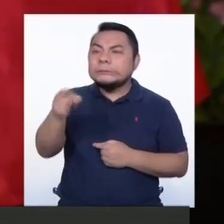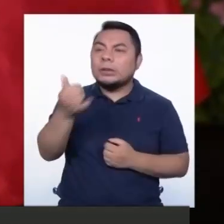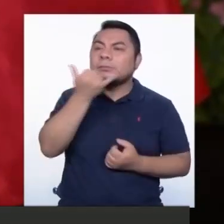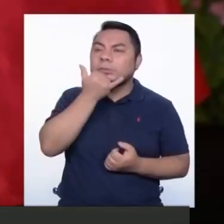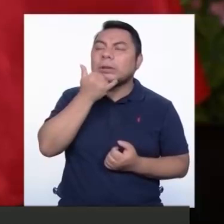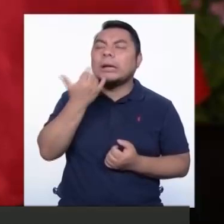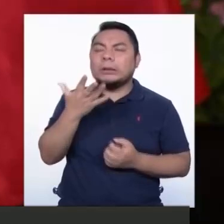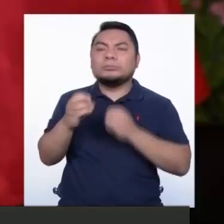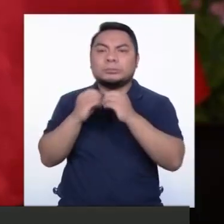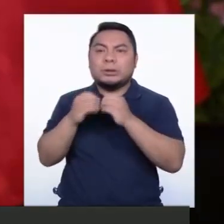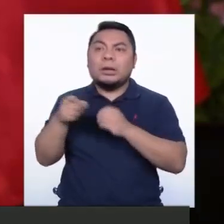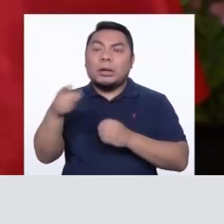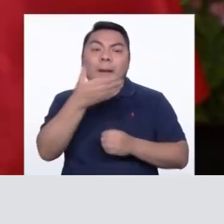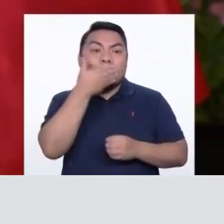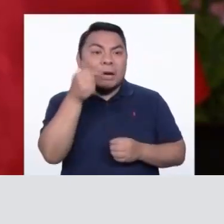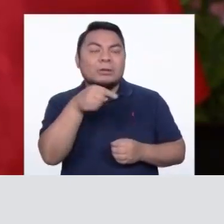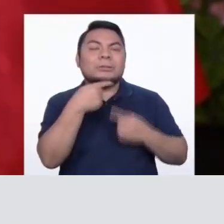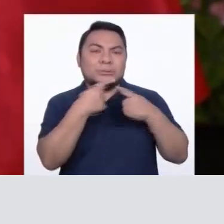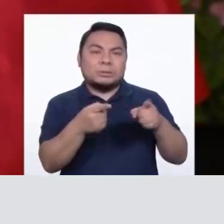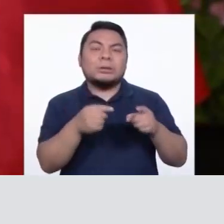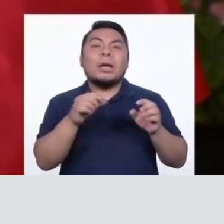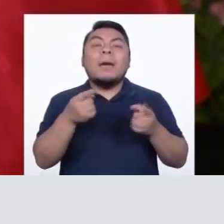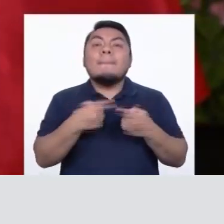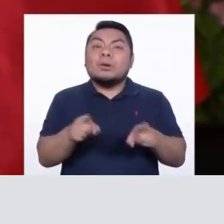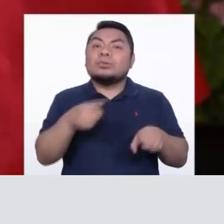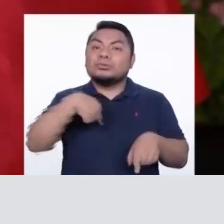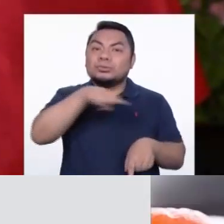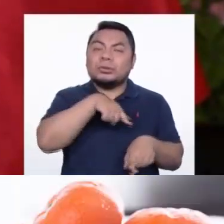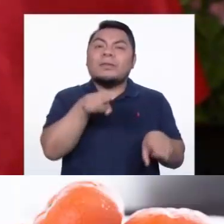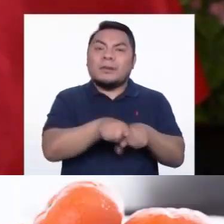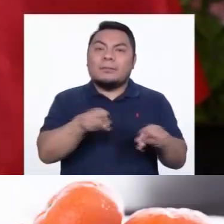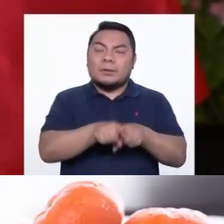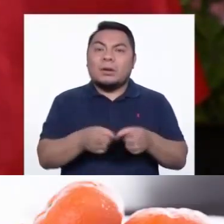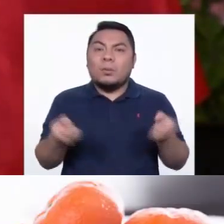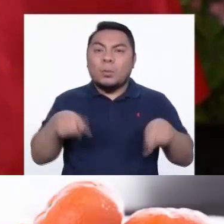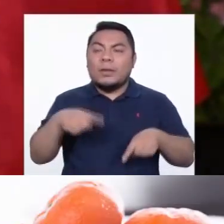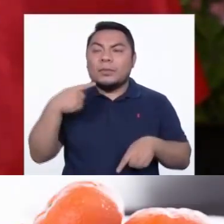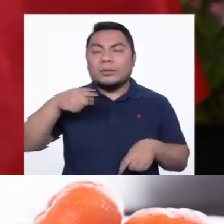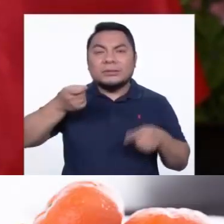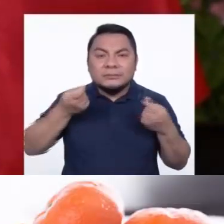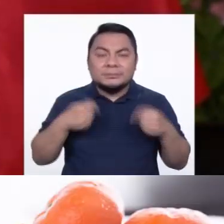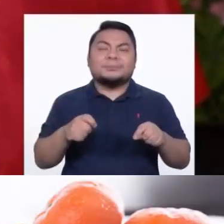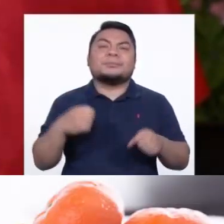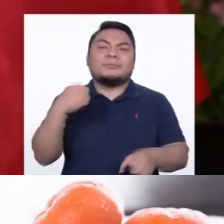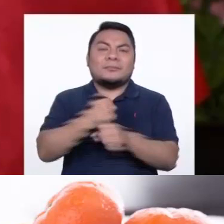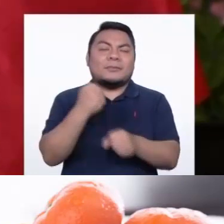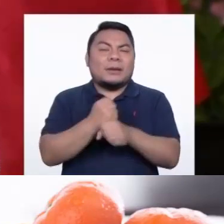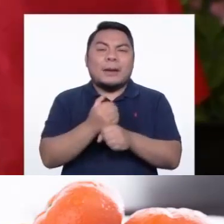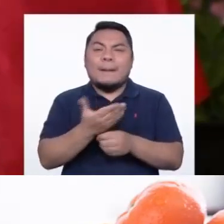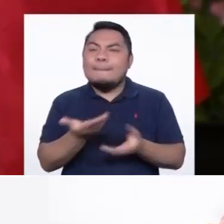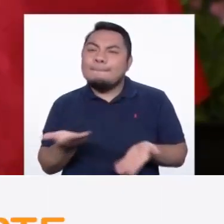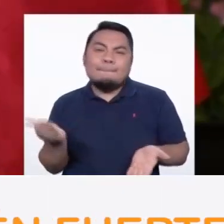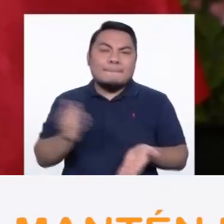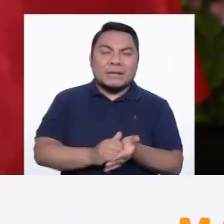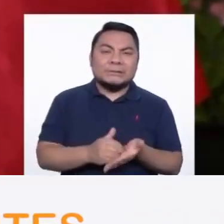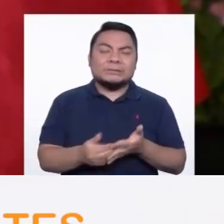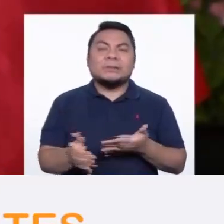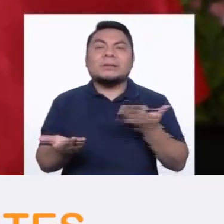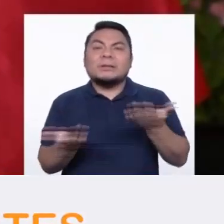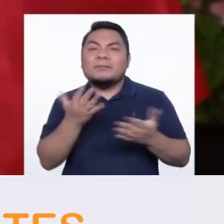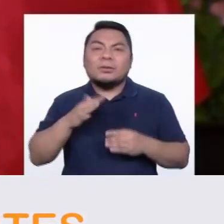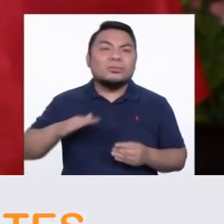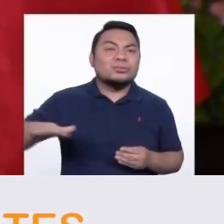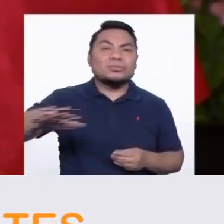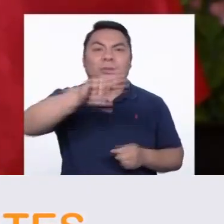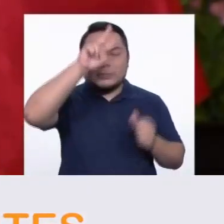está mejorando lo decimos, pero también reconocemos de que si el esfuerzo hubiera sido mayor y hubiera comprendido a